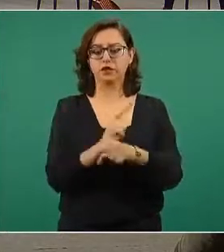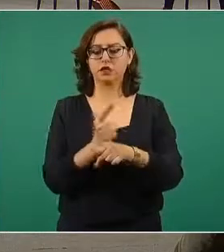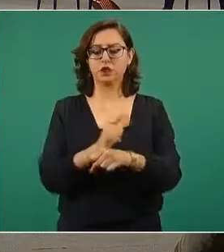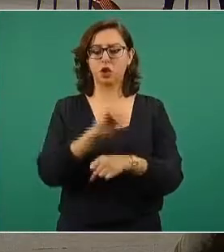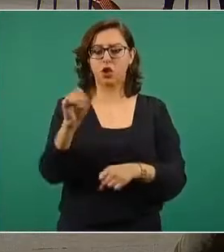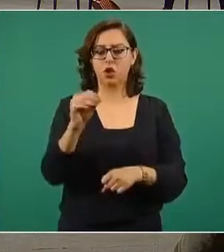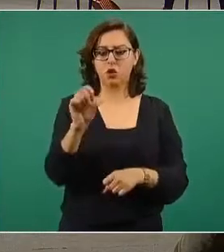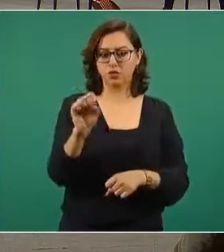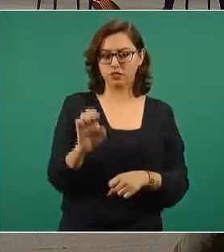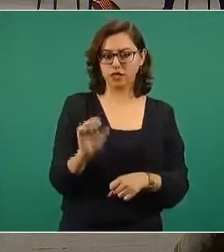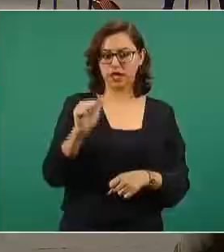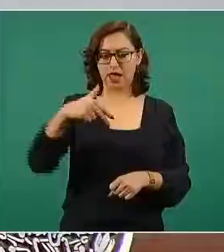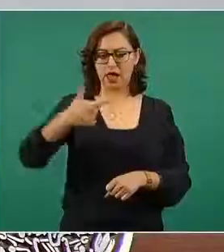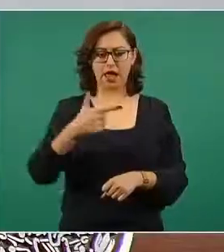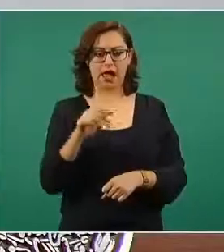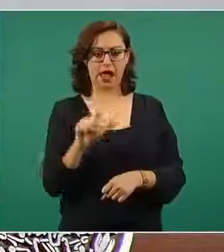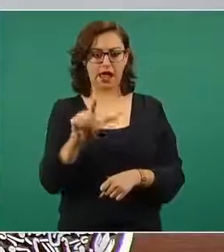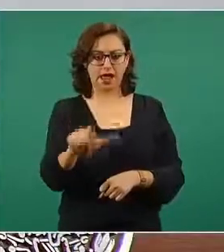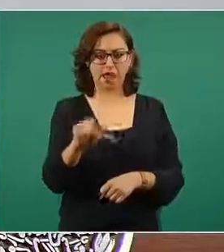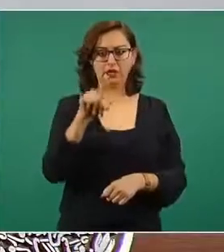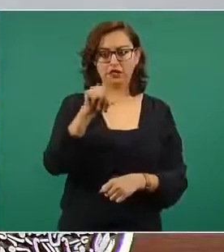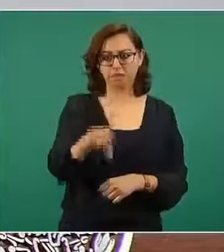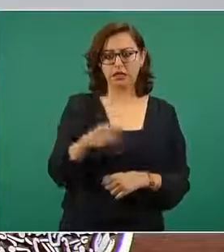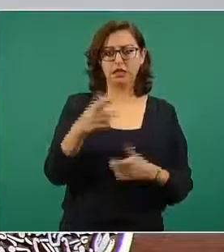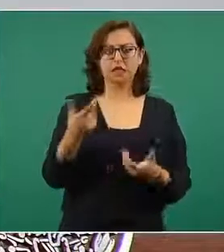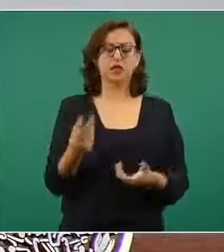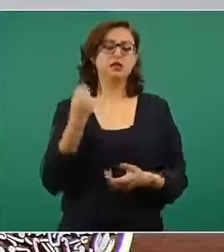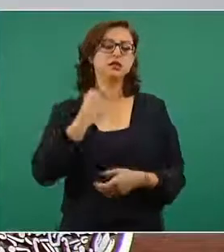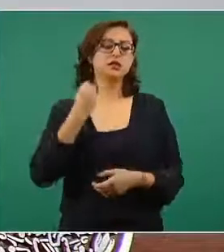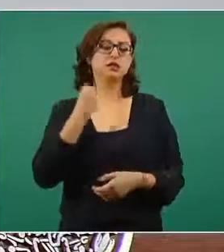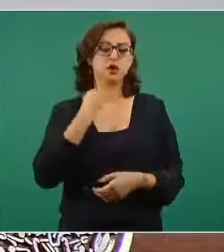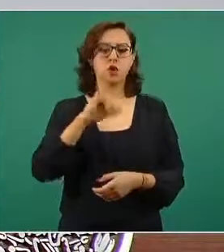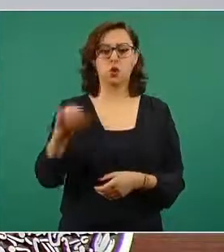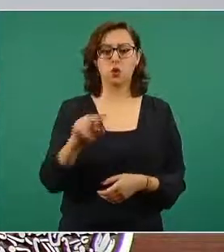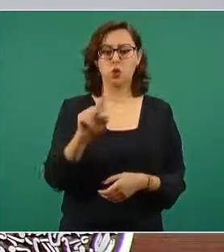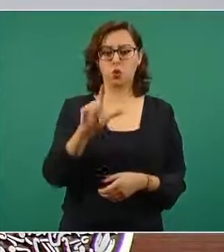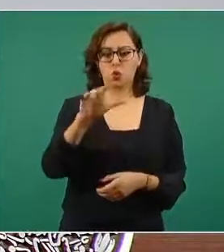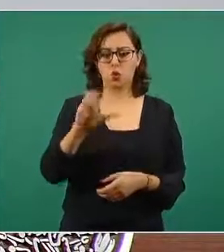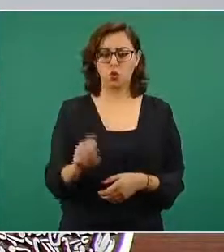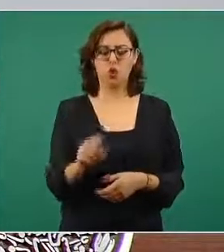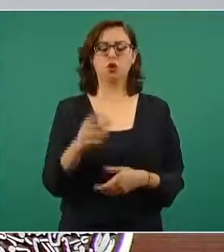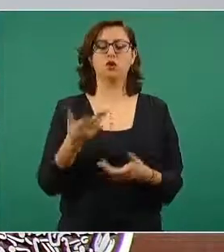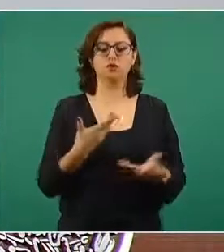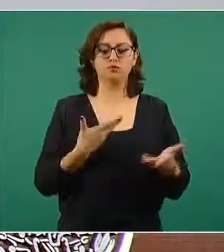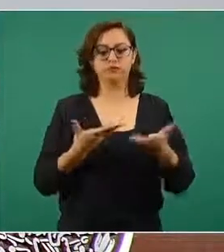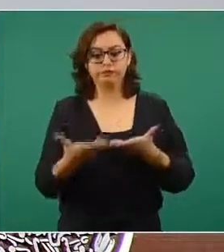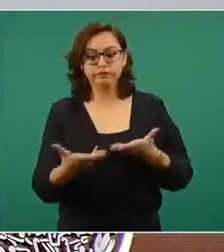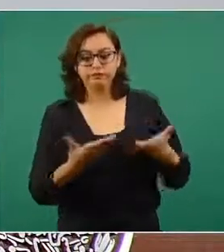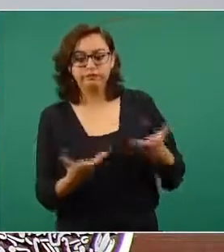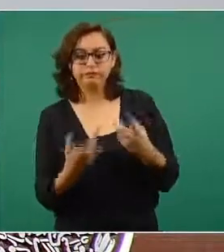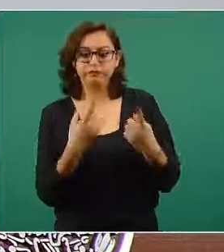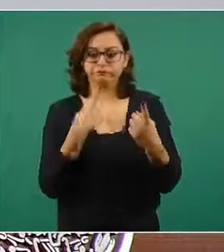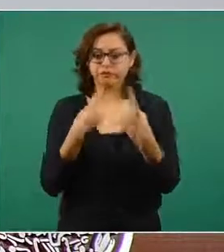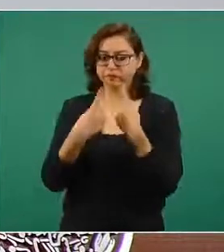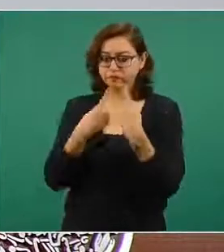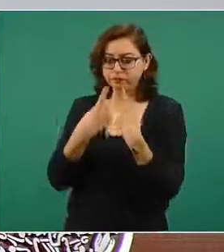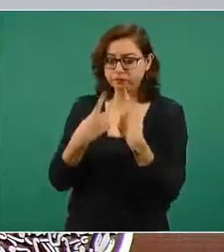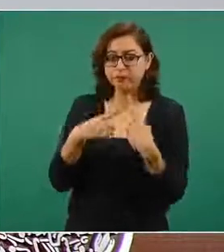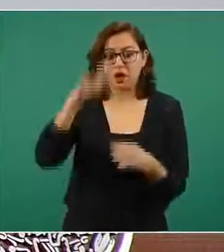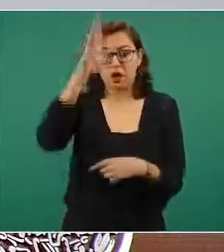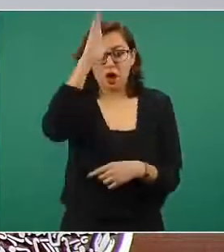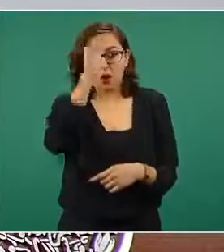Ángel Ávila, el consejero jurídico Julio Scherer, priorizando el diálogo y el acuerdo con los